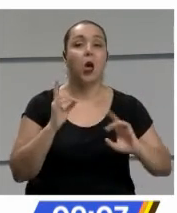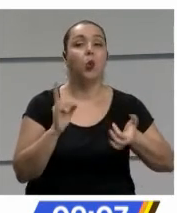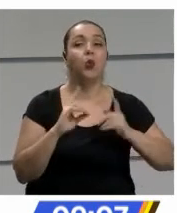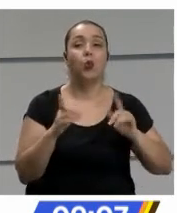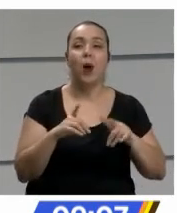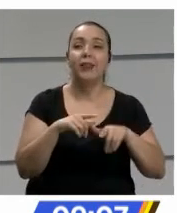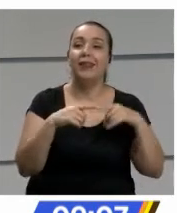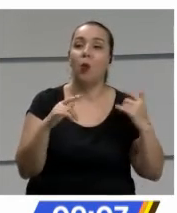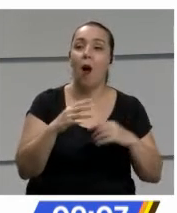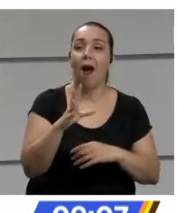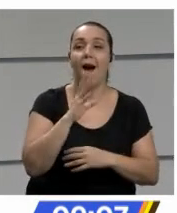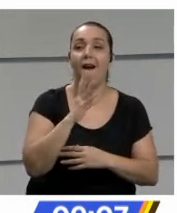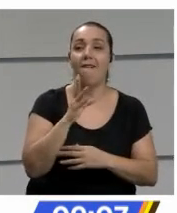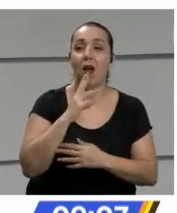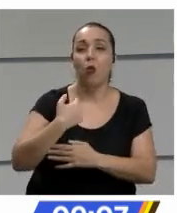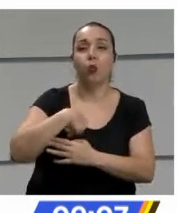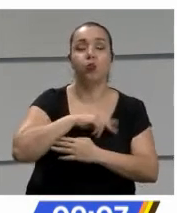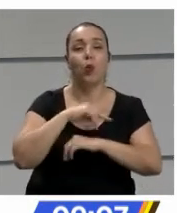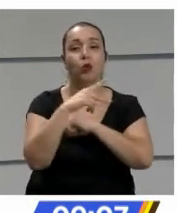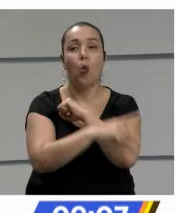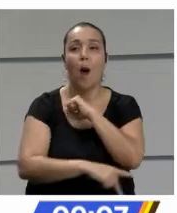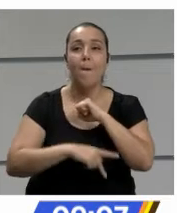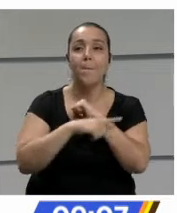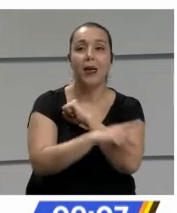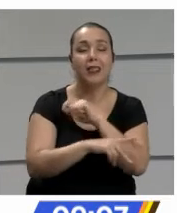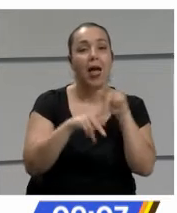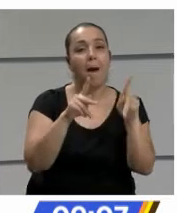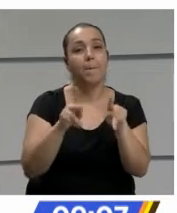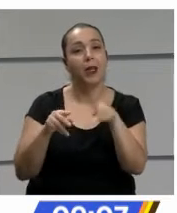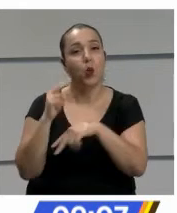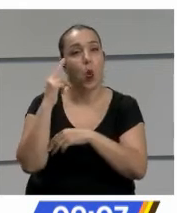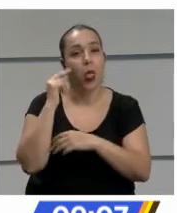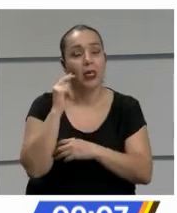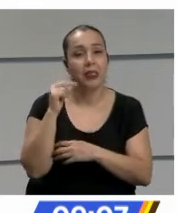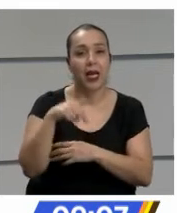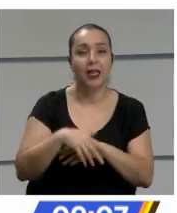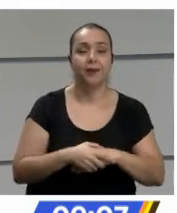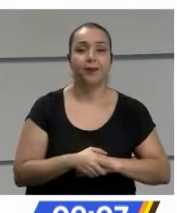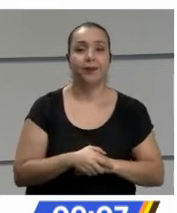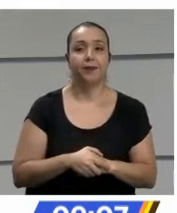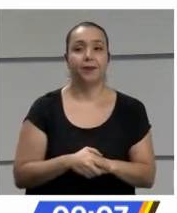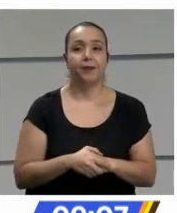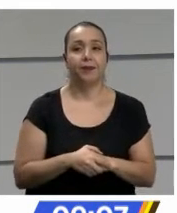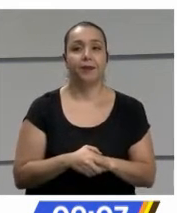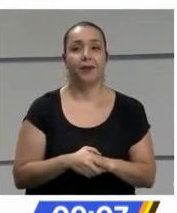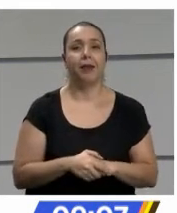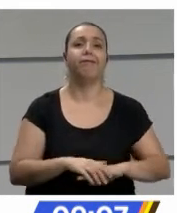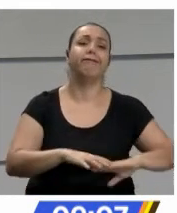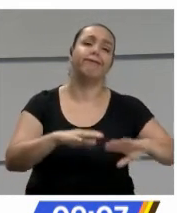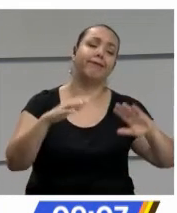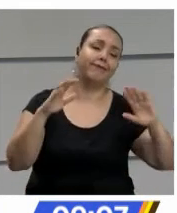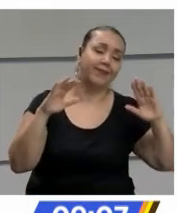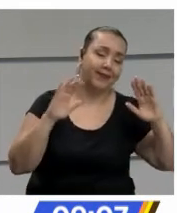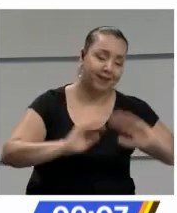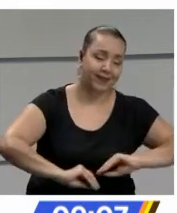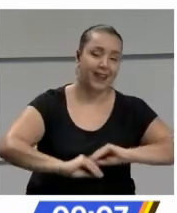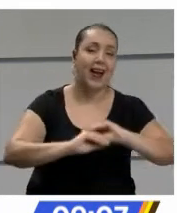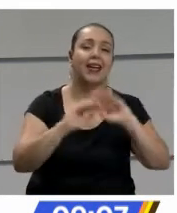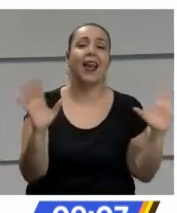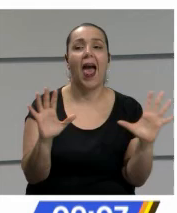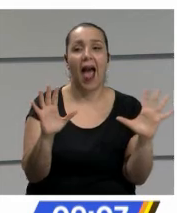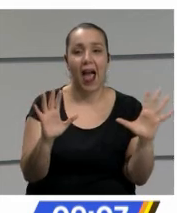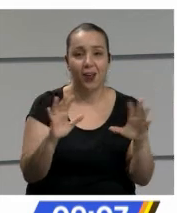el lenguaje hablado en nuestro país por las personas afrocostarricenses? Por supuesto que